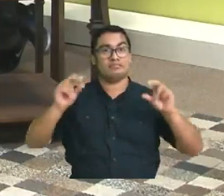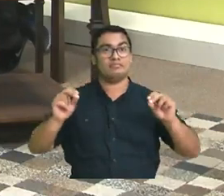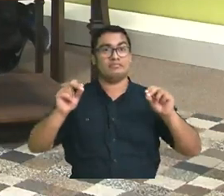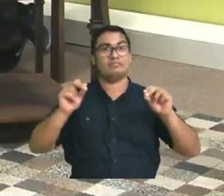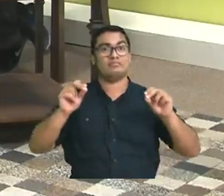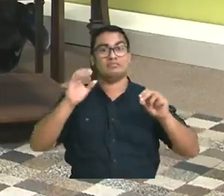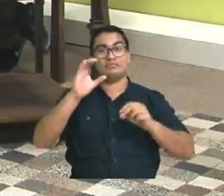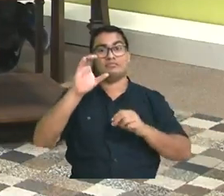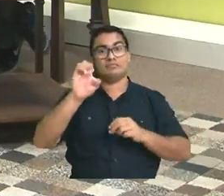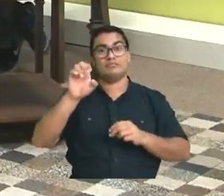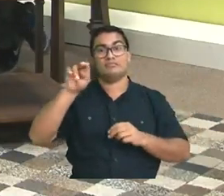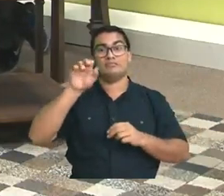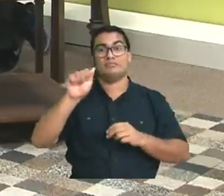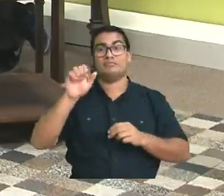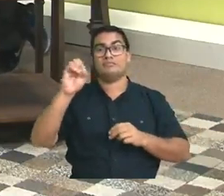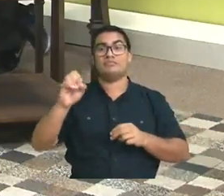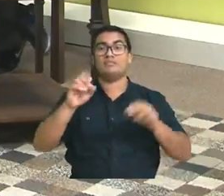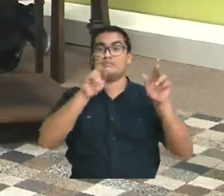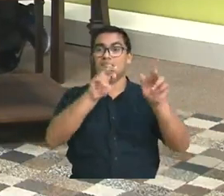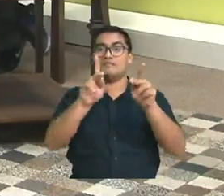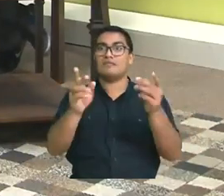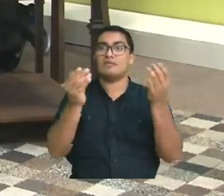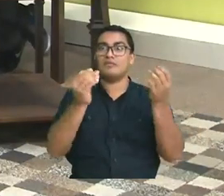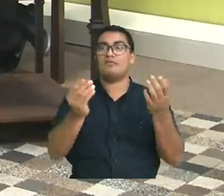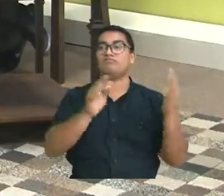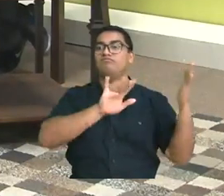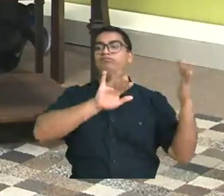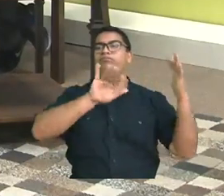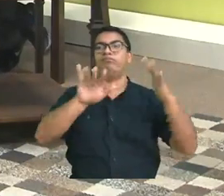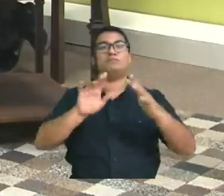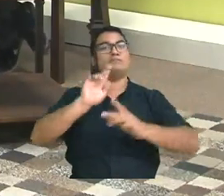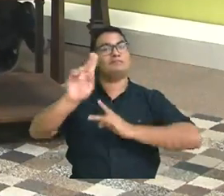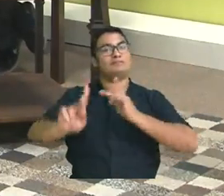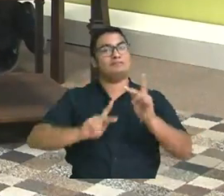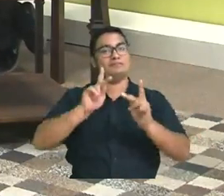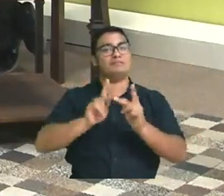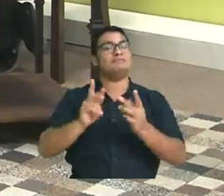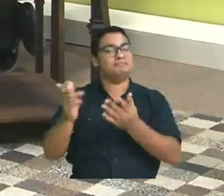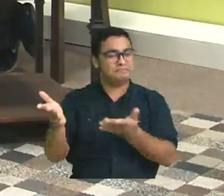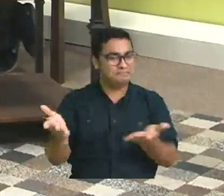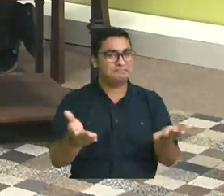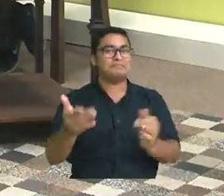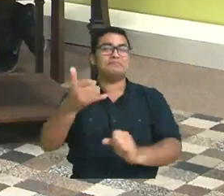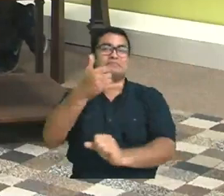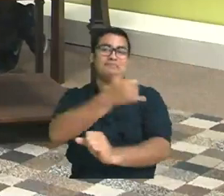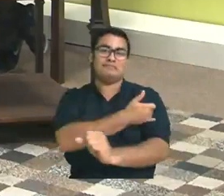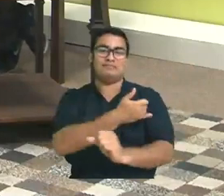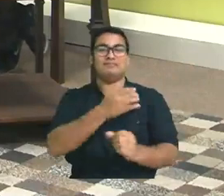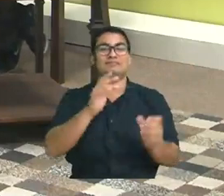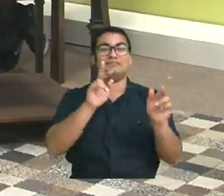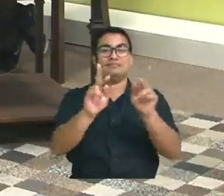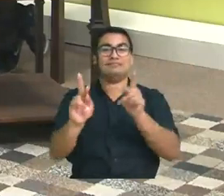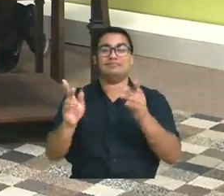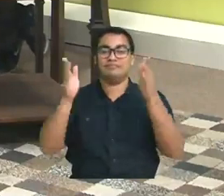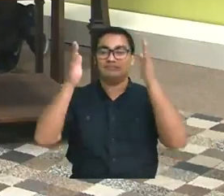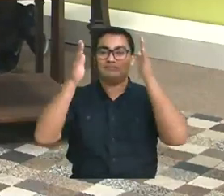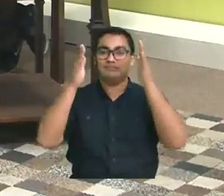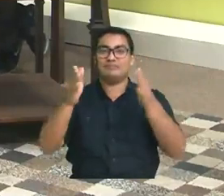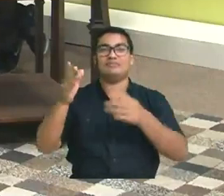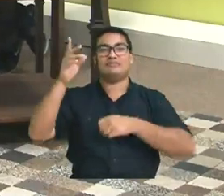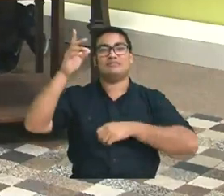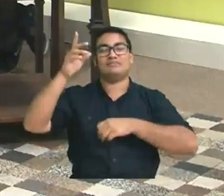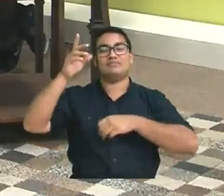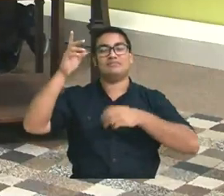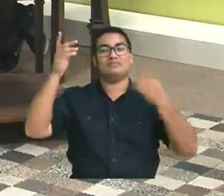Un centro de referencia. Llegan muchas personas por la calidad y la atención, la calidez que brinda ahí todo el personal dirigido por la doctora